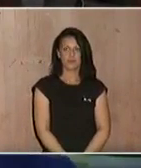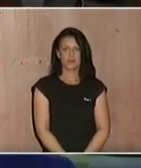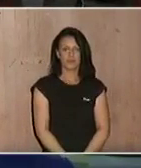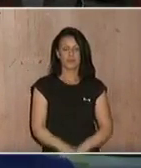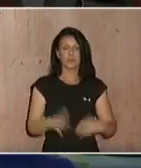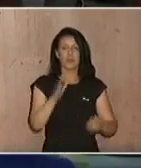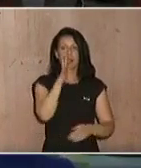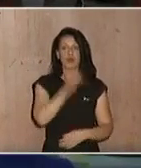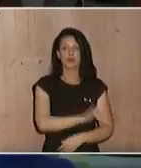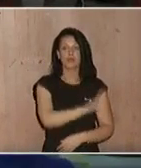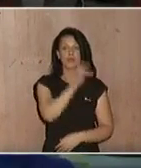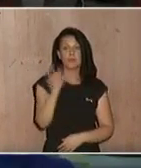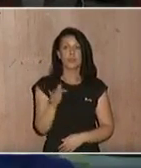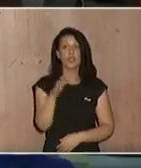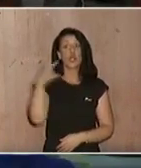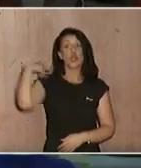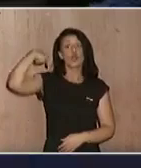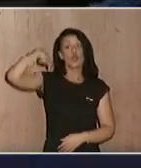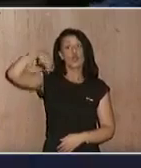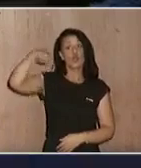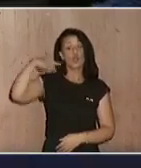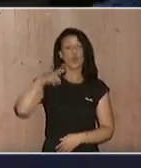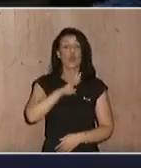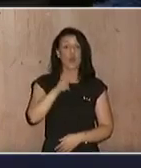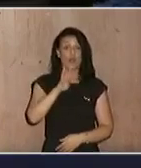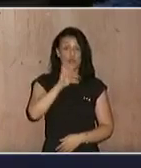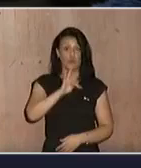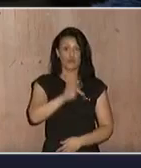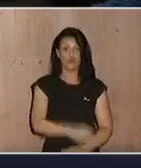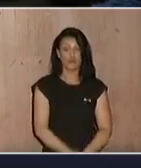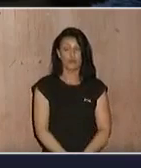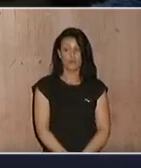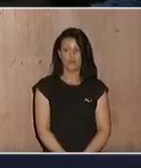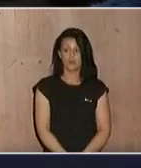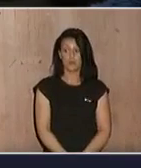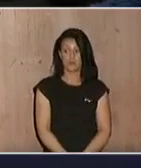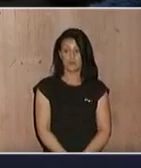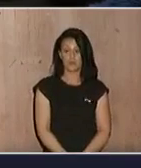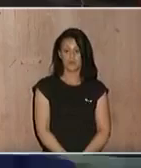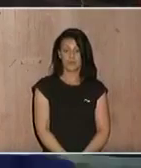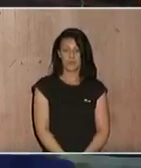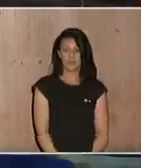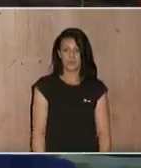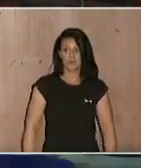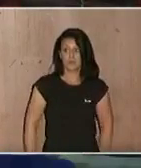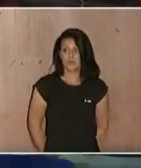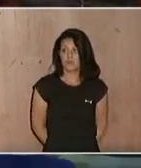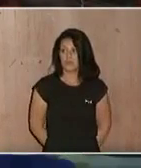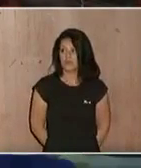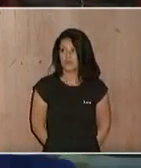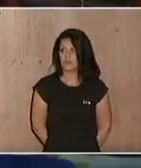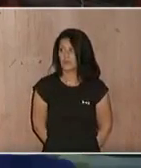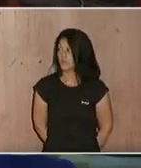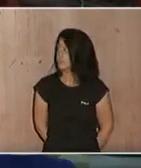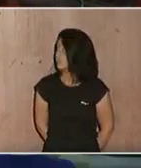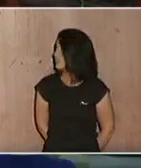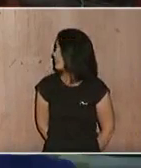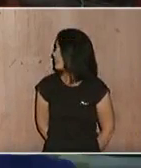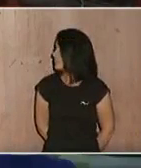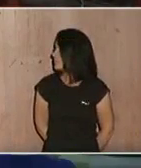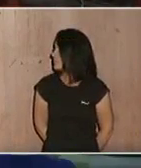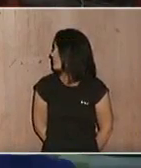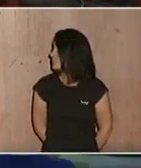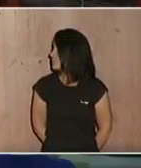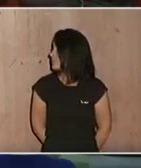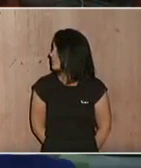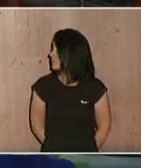Tiene la palabra el doctor William Thompson. You have the floor.